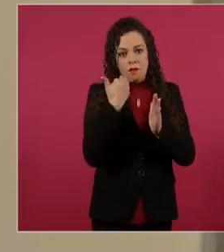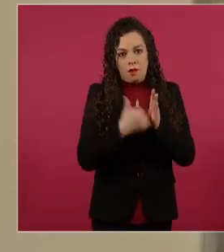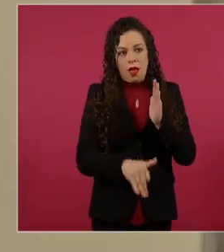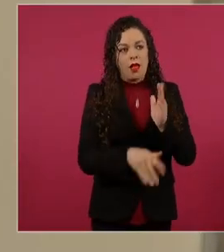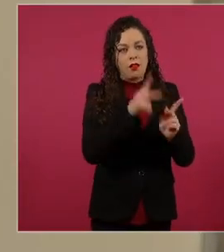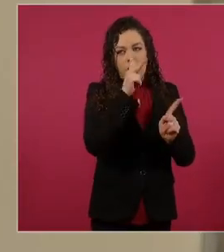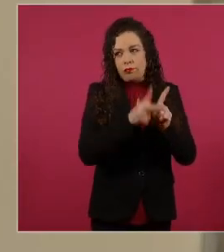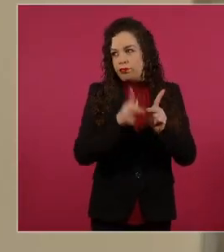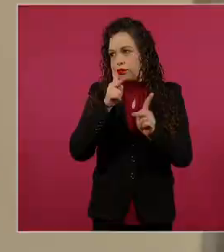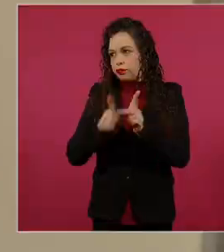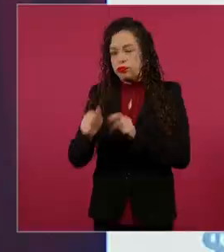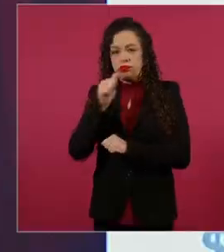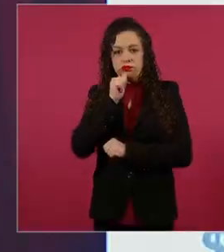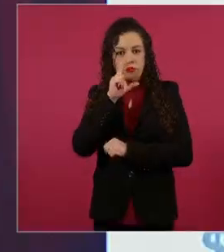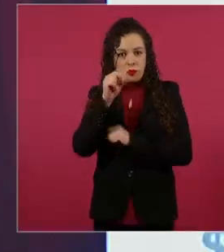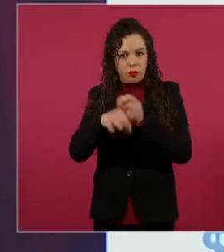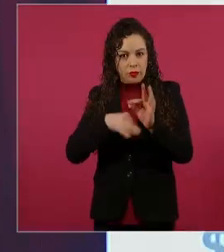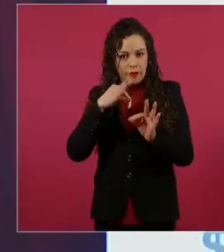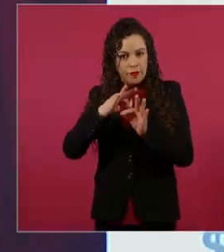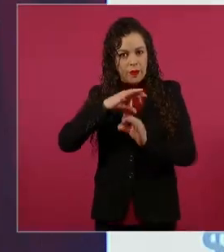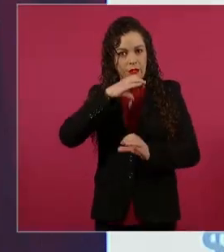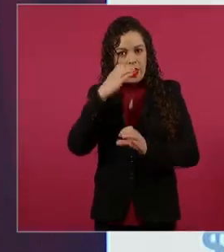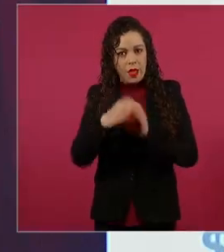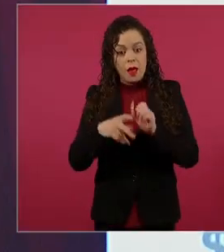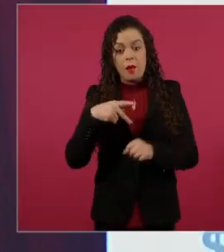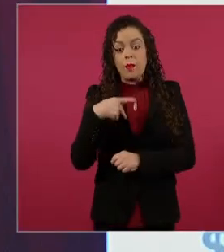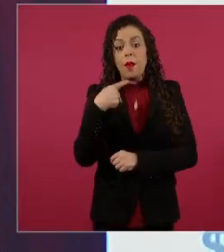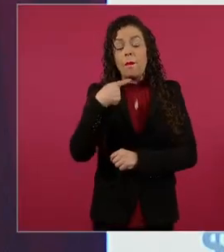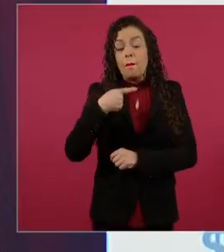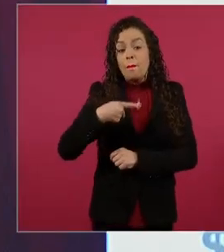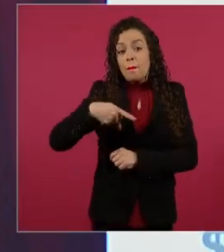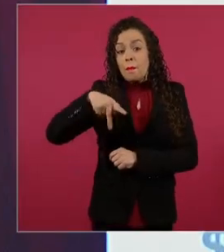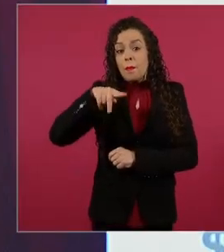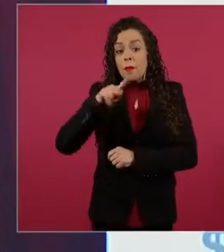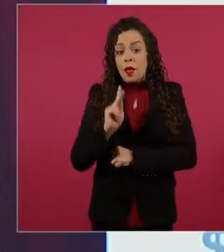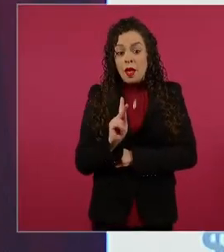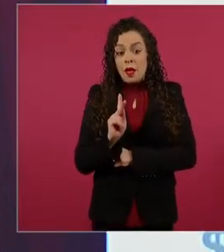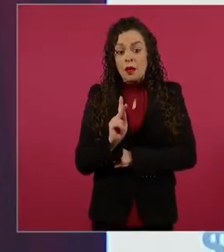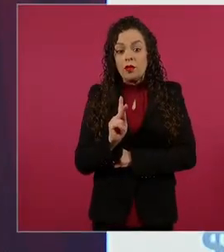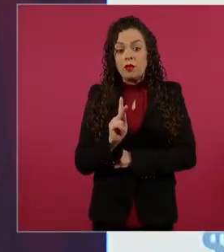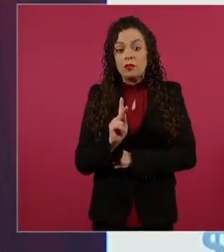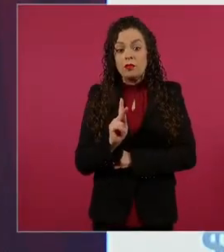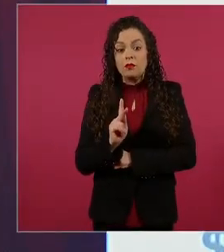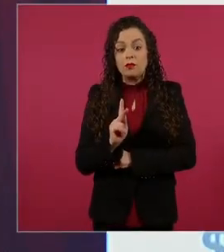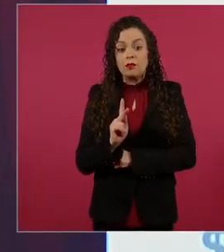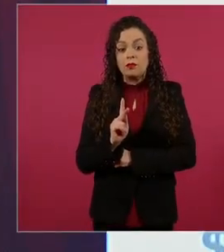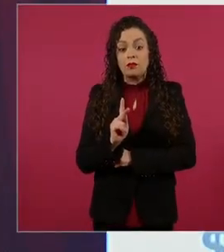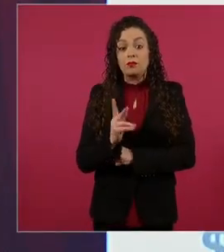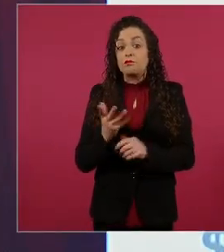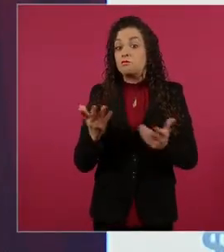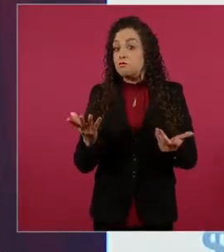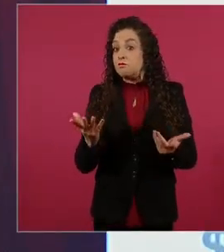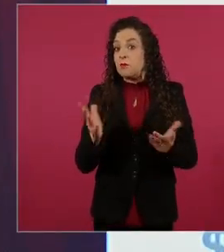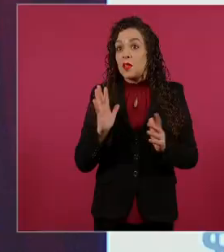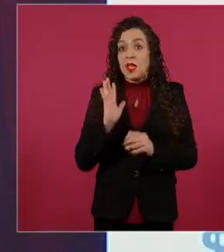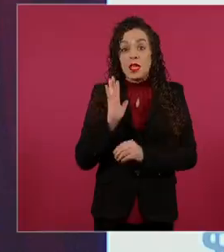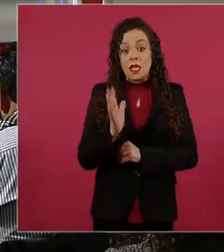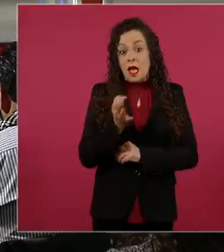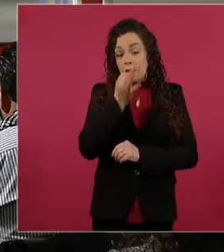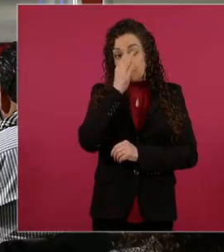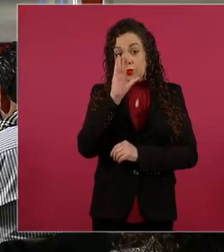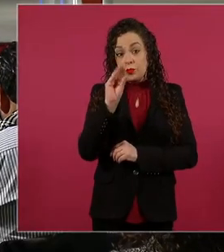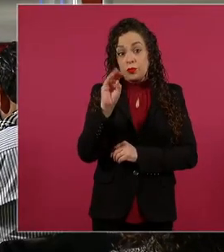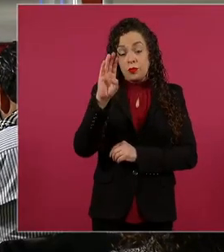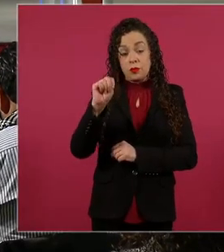viviendas, pero logramos prácticamente un consenso de 99 por ciento en las tres